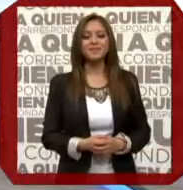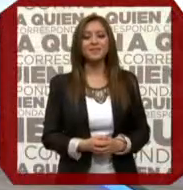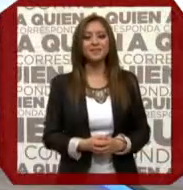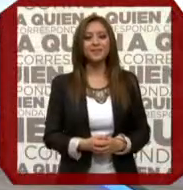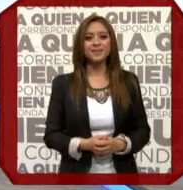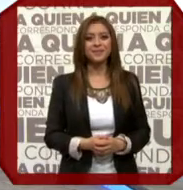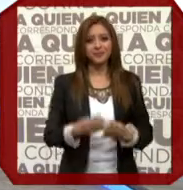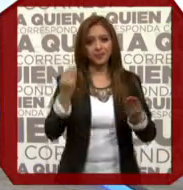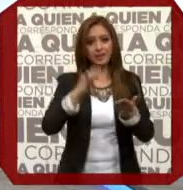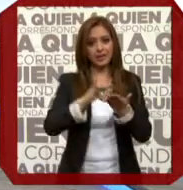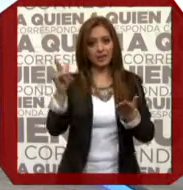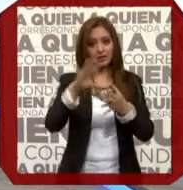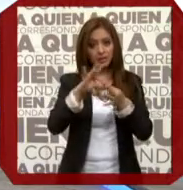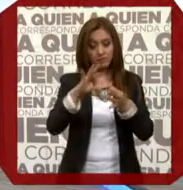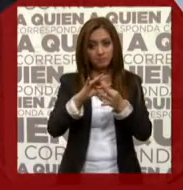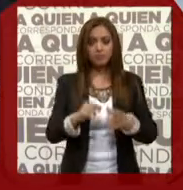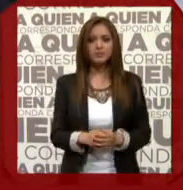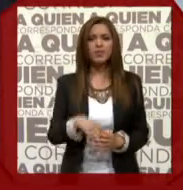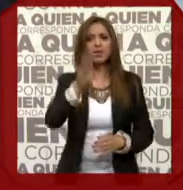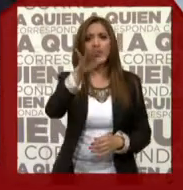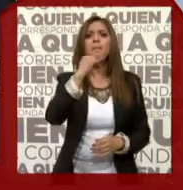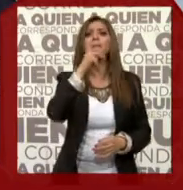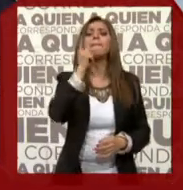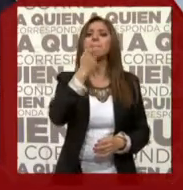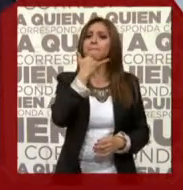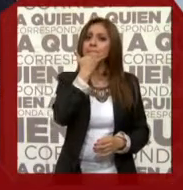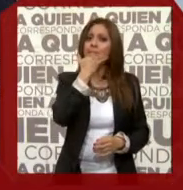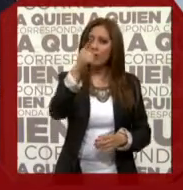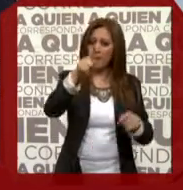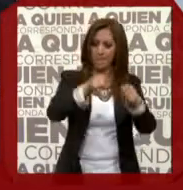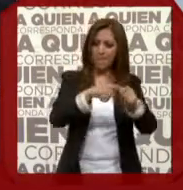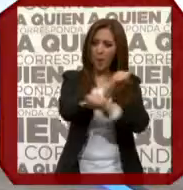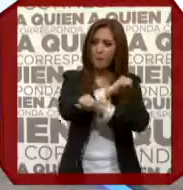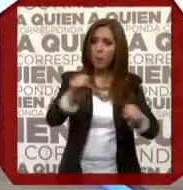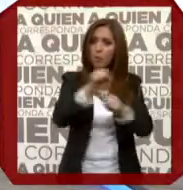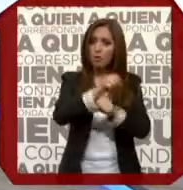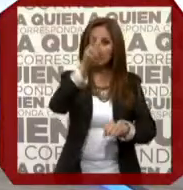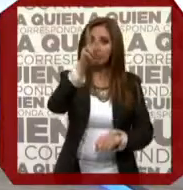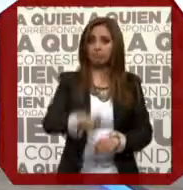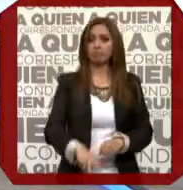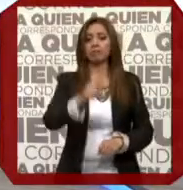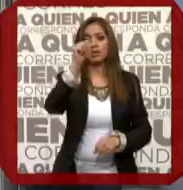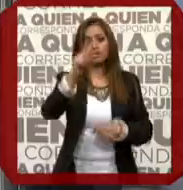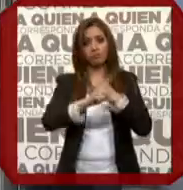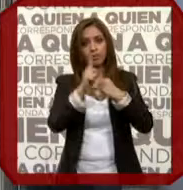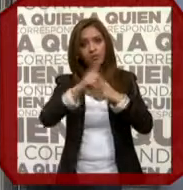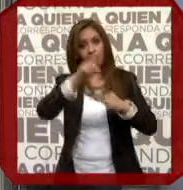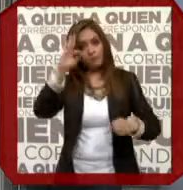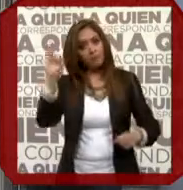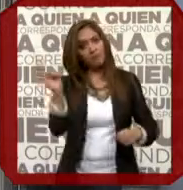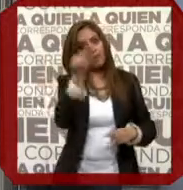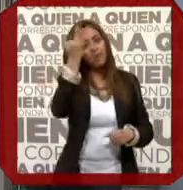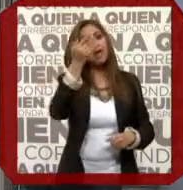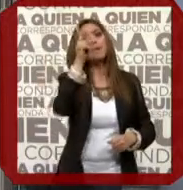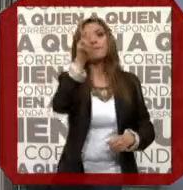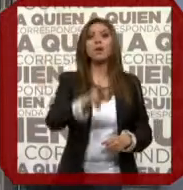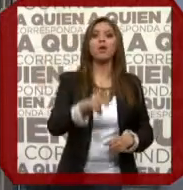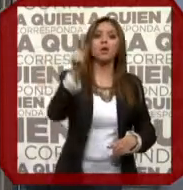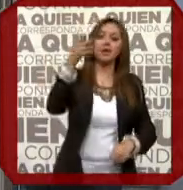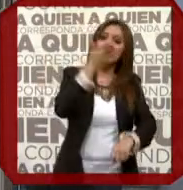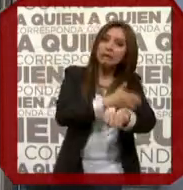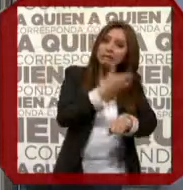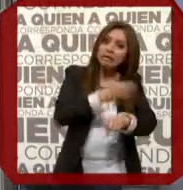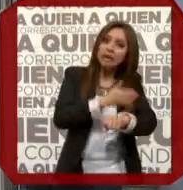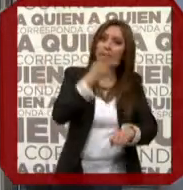Pues la pirotecnia está prohibida, ¿eh? Sí, así es. Es un delito del índole federal, es ampliamente castigado, pero bueno, la